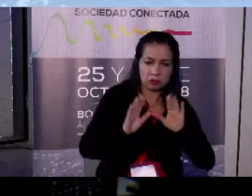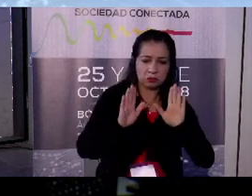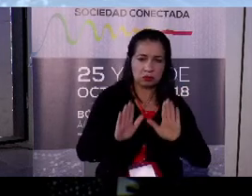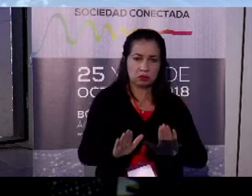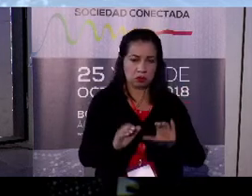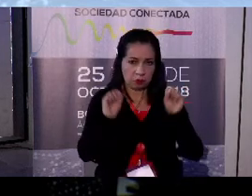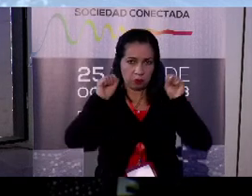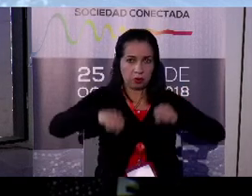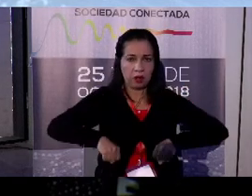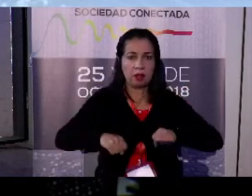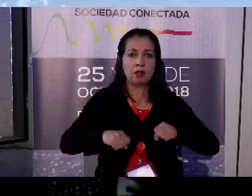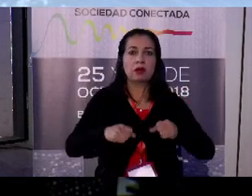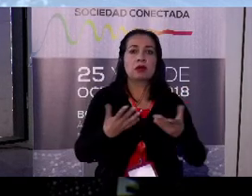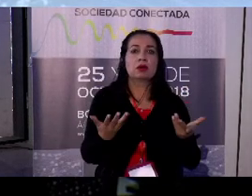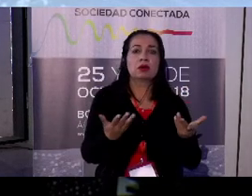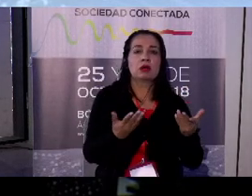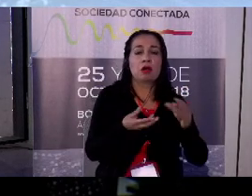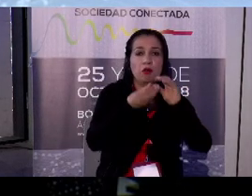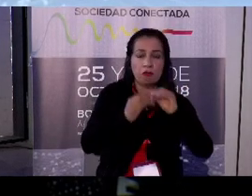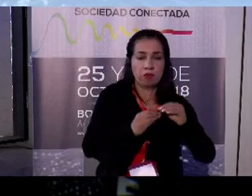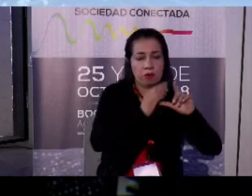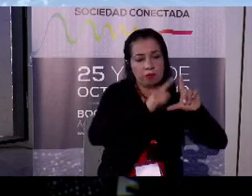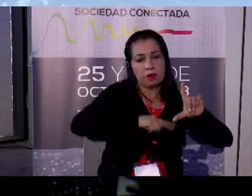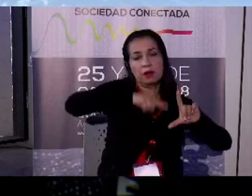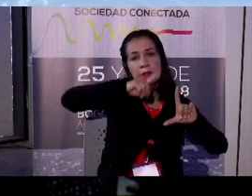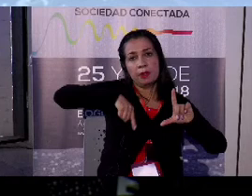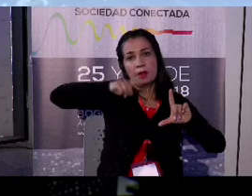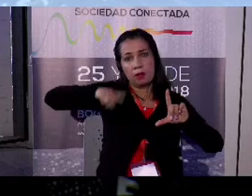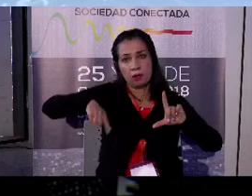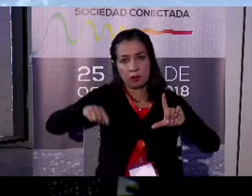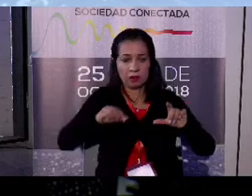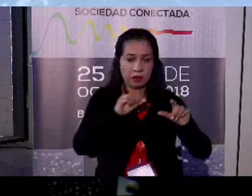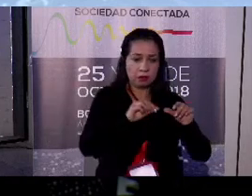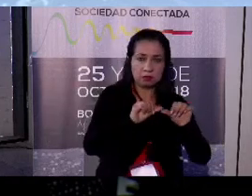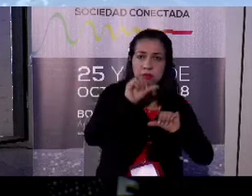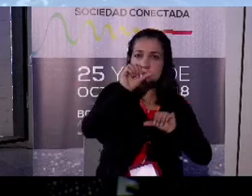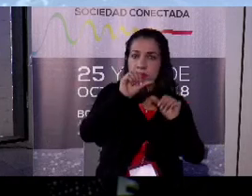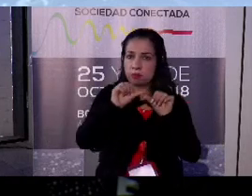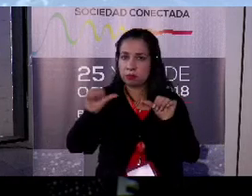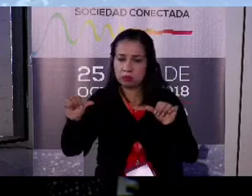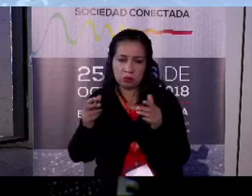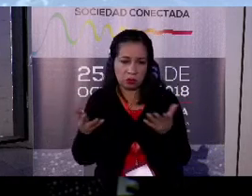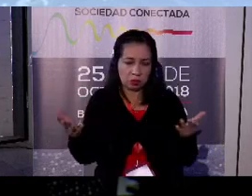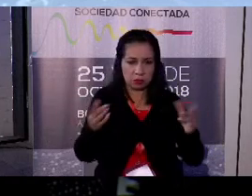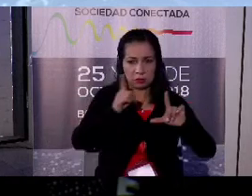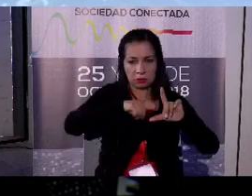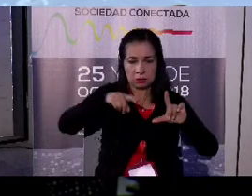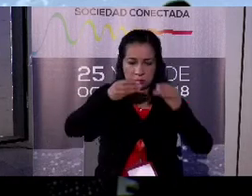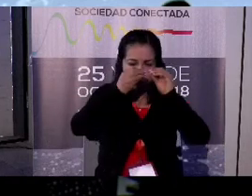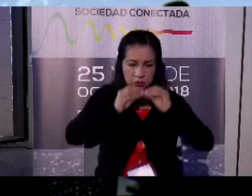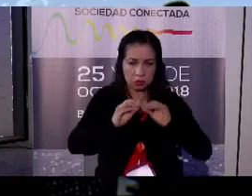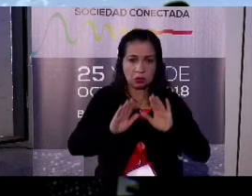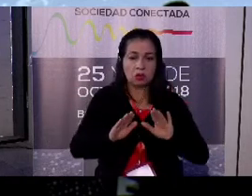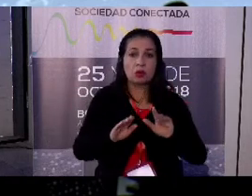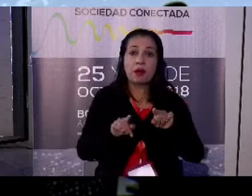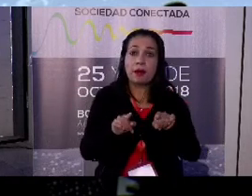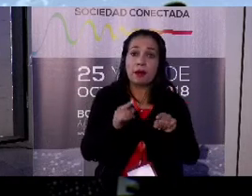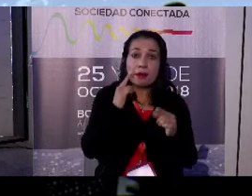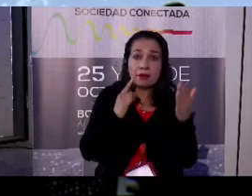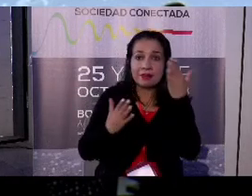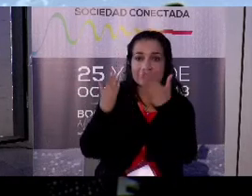eh formas de onda longitudes de onda y normalmente este nivel de simulación están